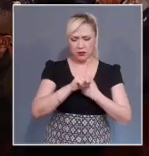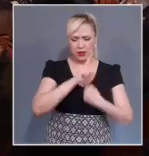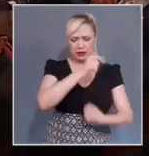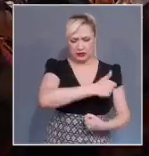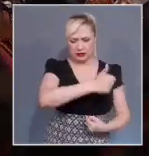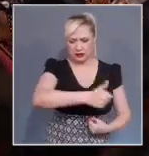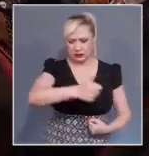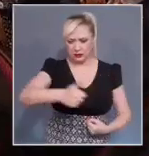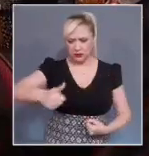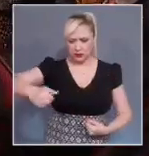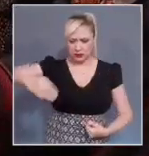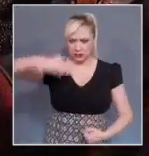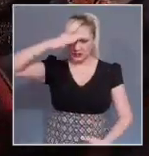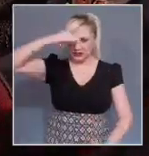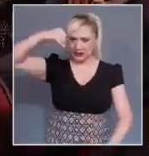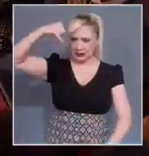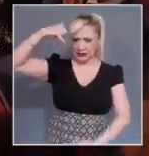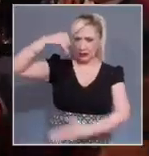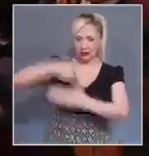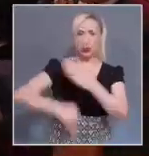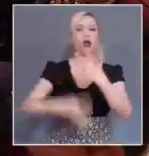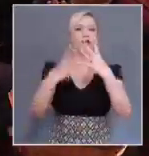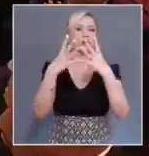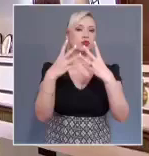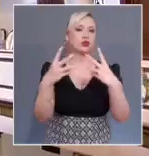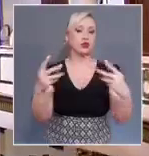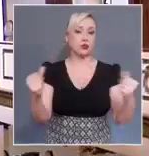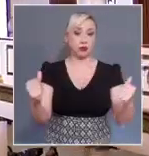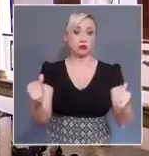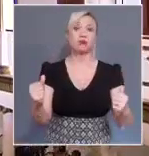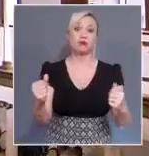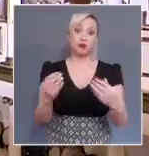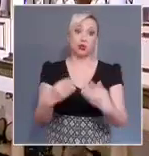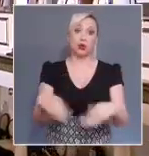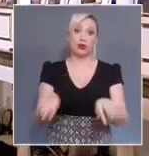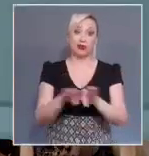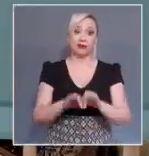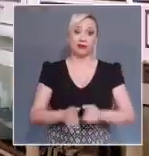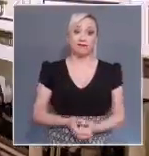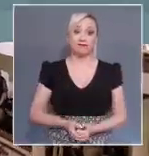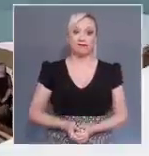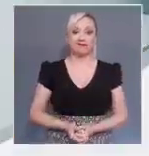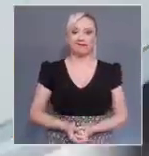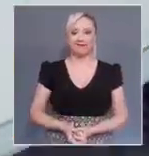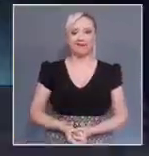soluciones. Para el canal del Poder Judicial de la Federación, Juan Carlos González.